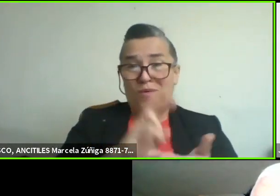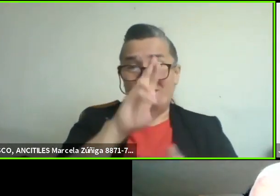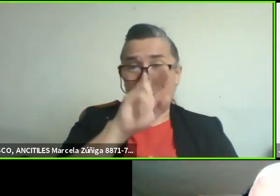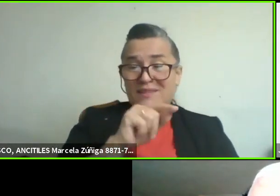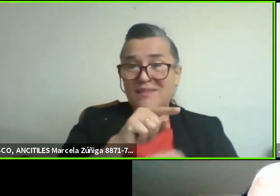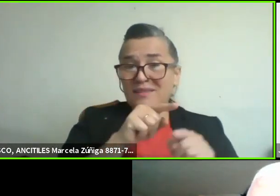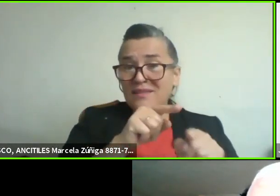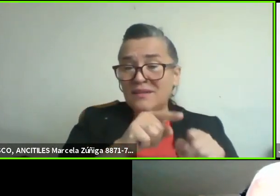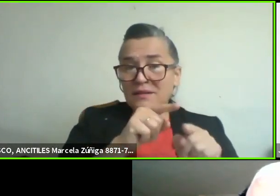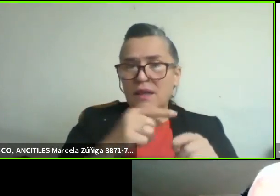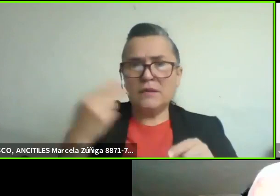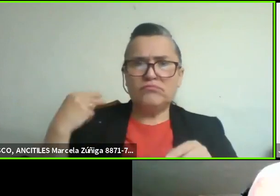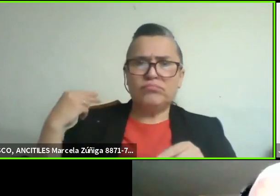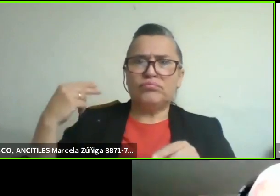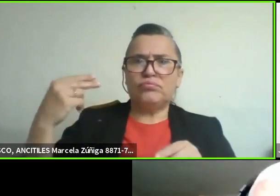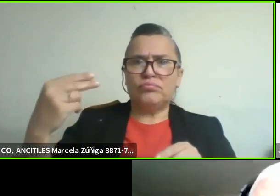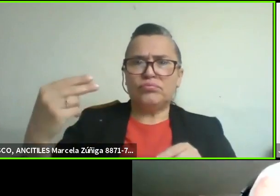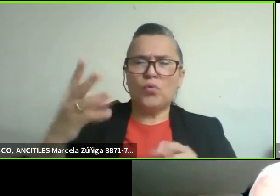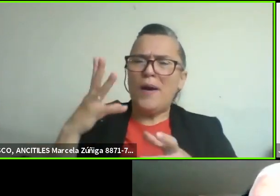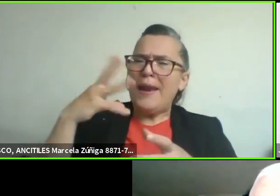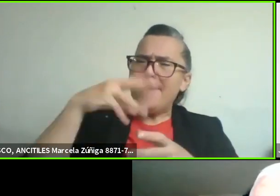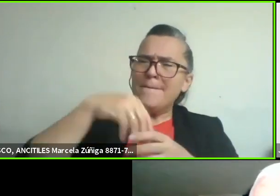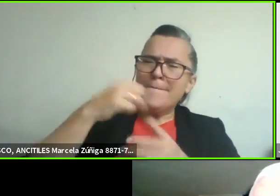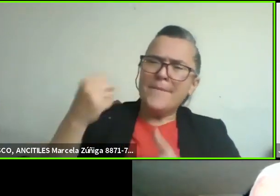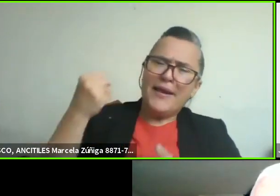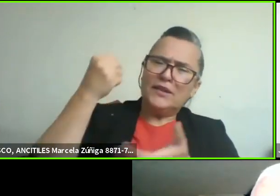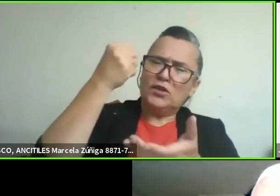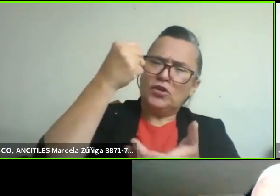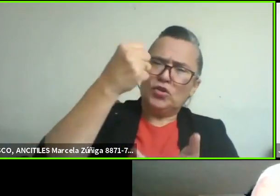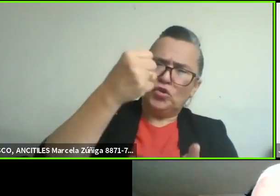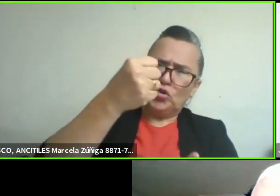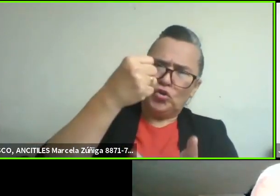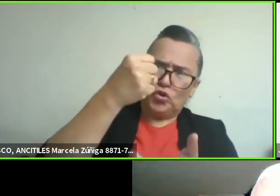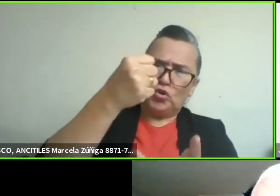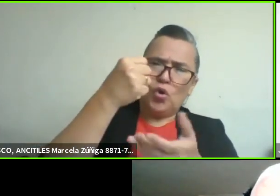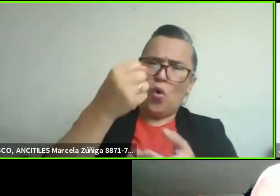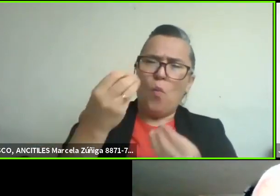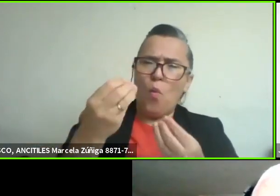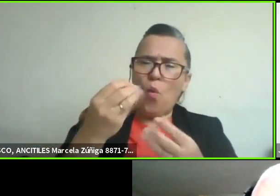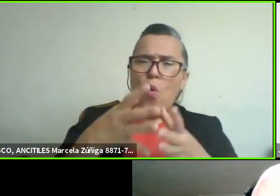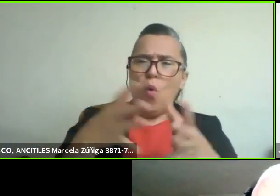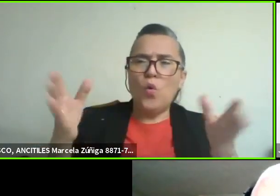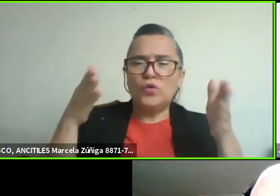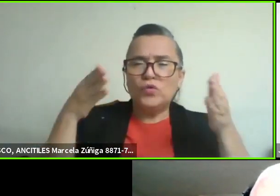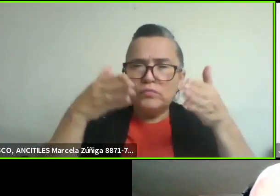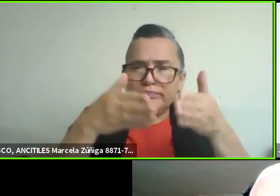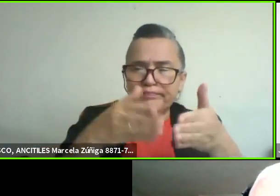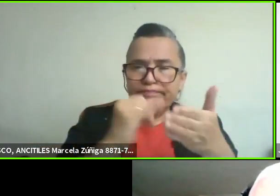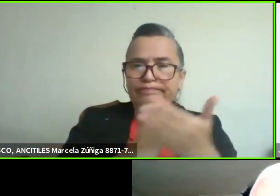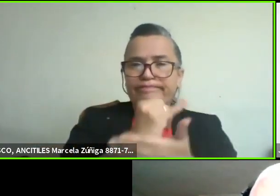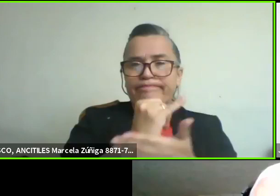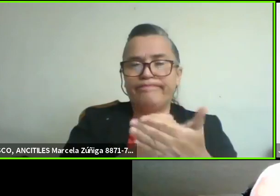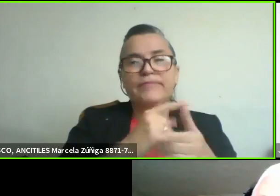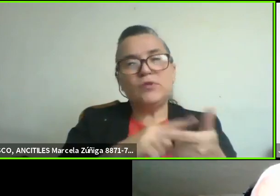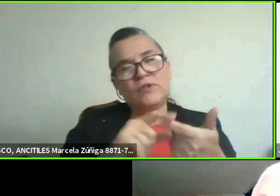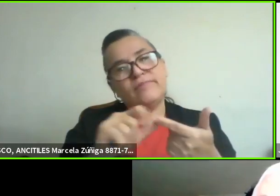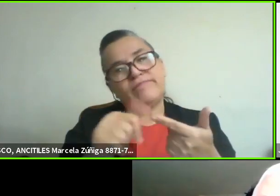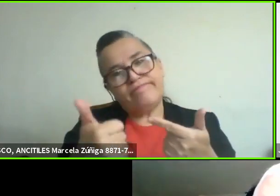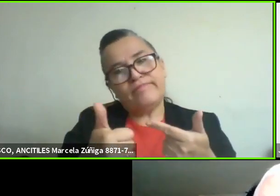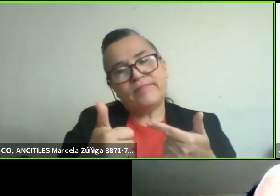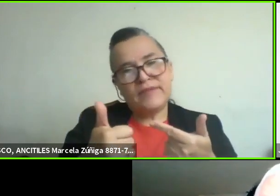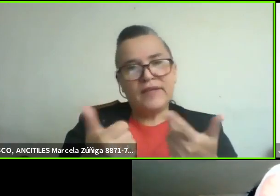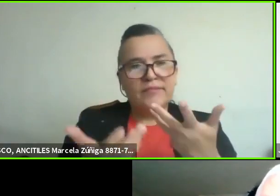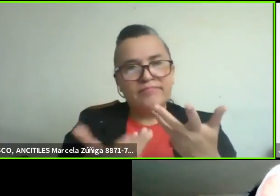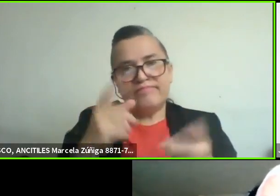rica históricamente ha habido una inversión muy grande de parte de esta institución hacia la investigación entonces esta es otra otra ecuación